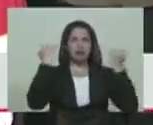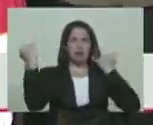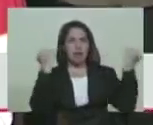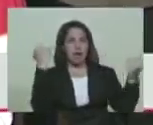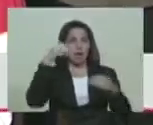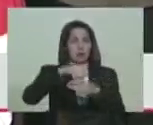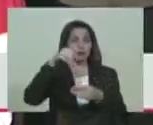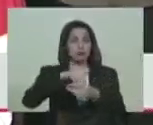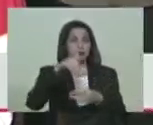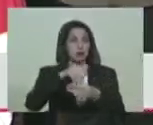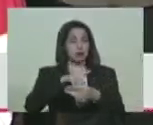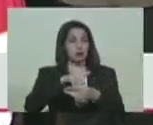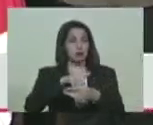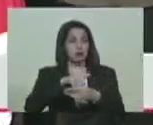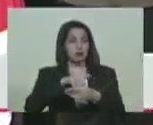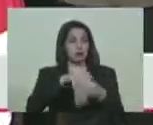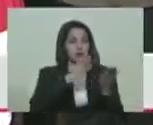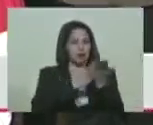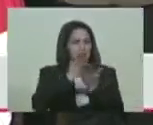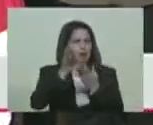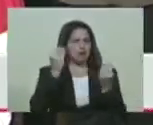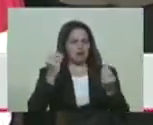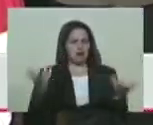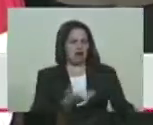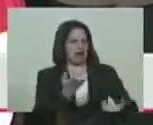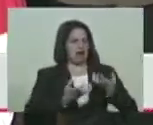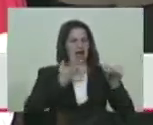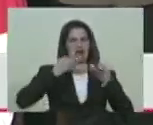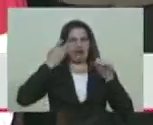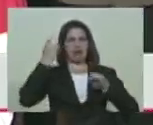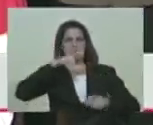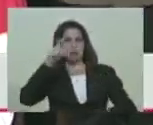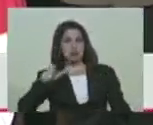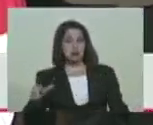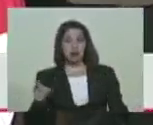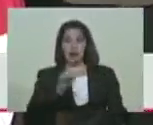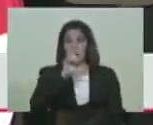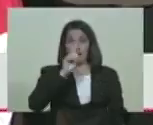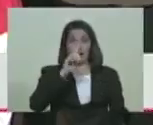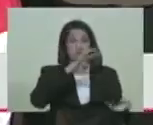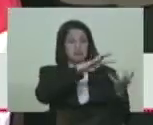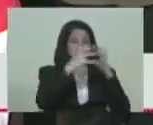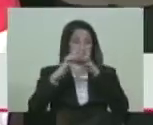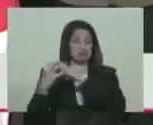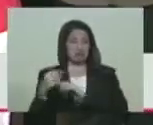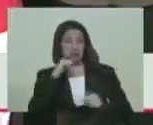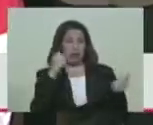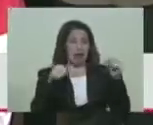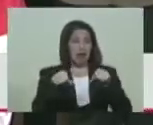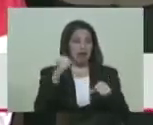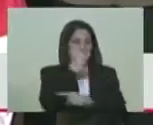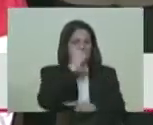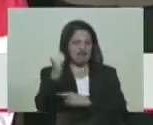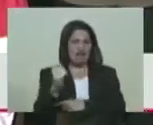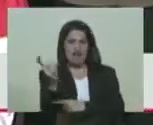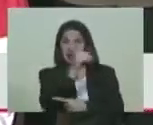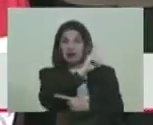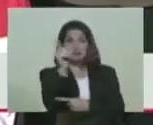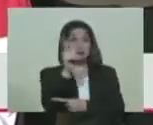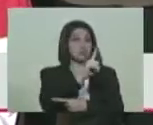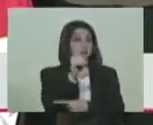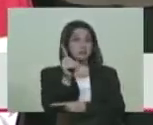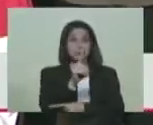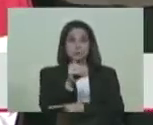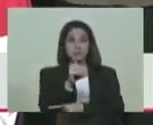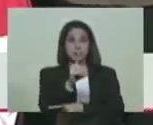elecciones. El camino no es quemar gente, el camino no es quemar las ciudades, el camino no es matar, el camino